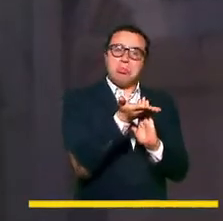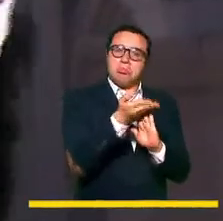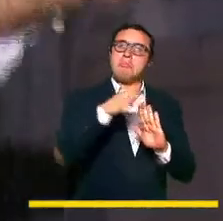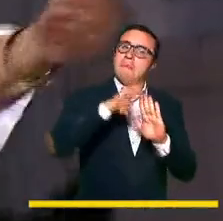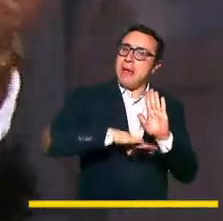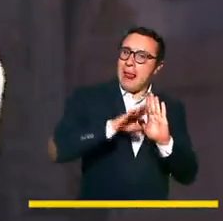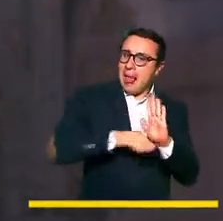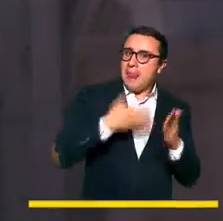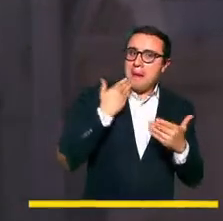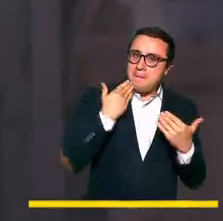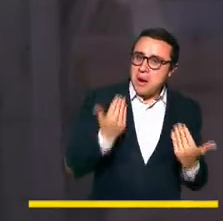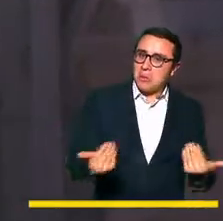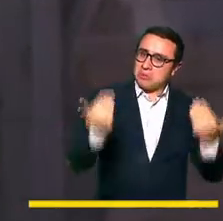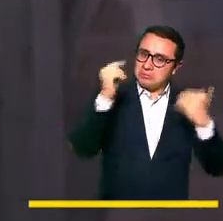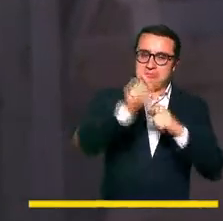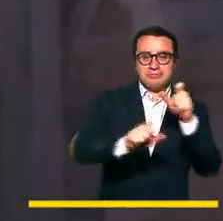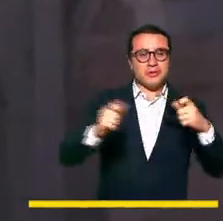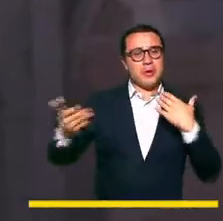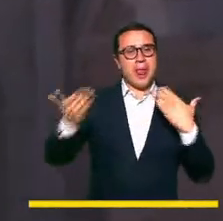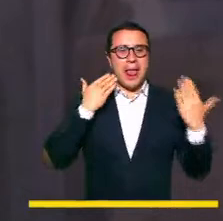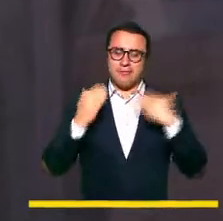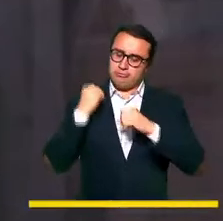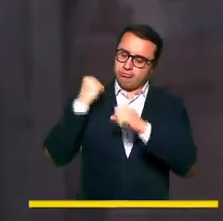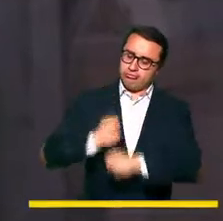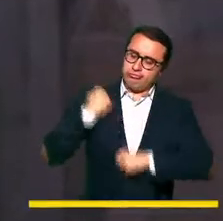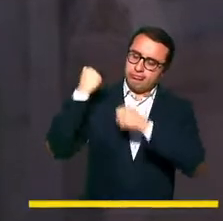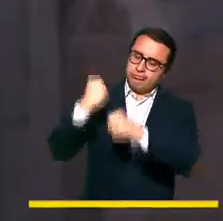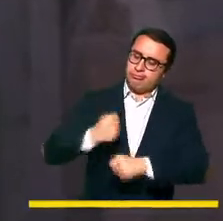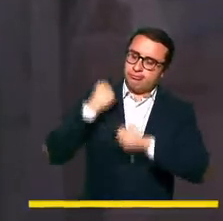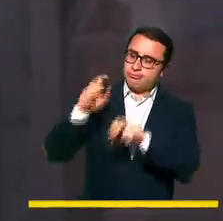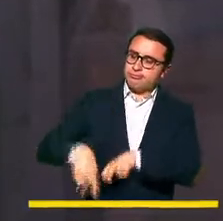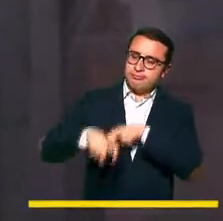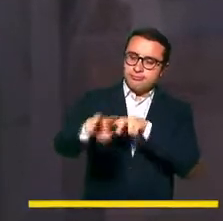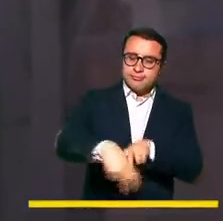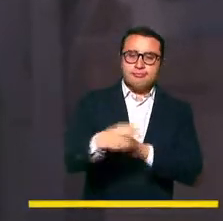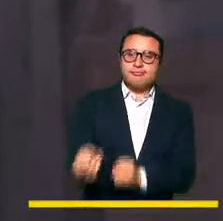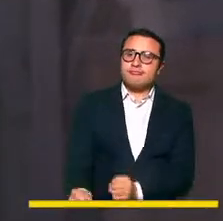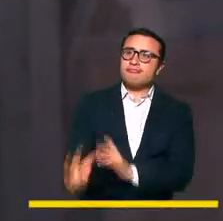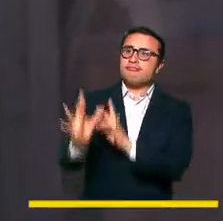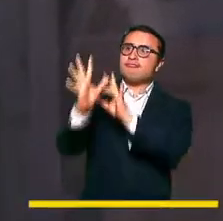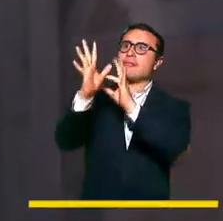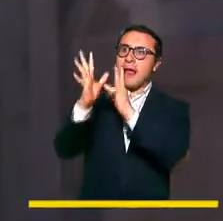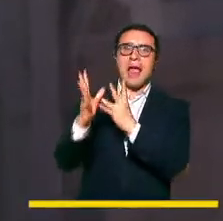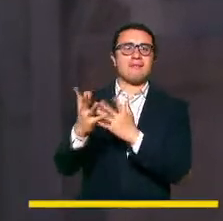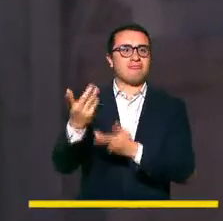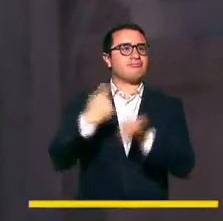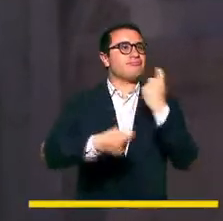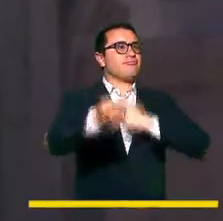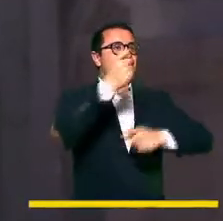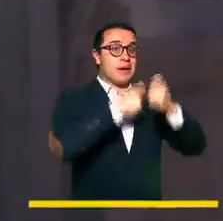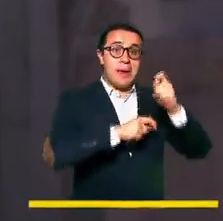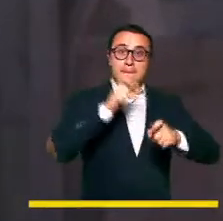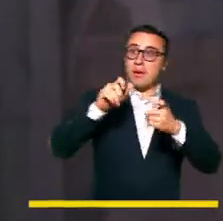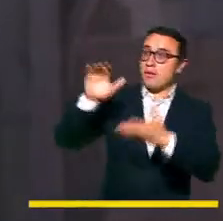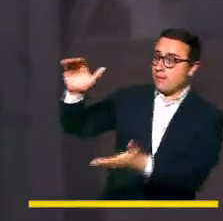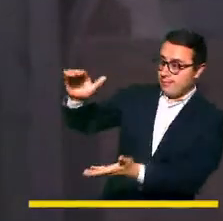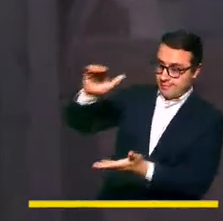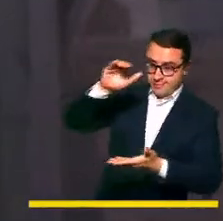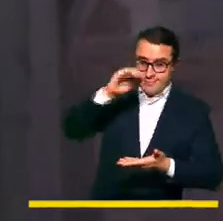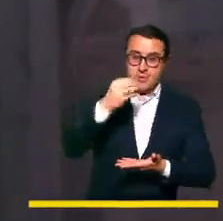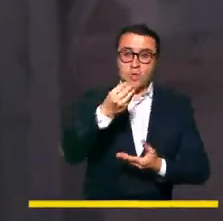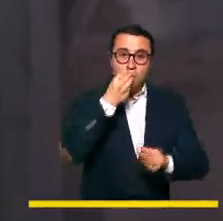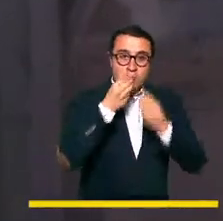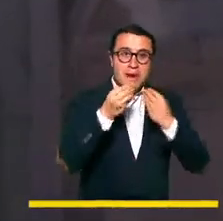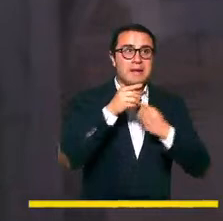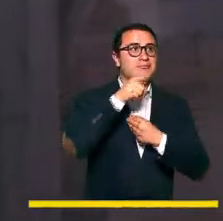mejorando el beneficio del campesino y productor y garantizándole a la gente que se va a comer ese arroz en el territorio